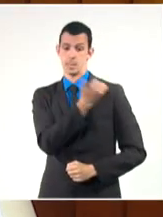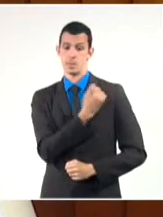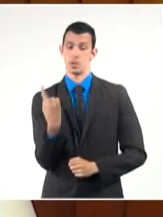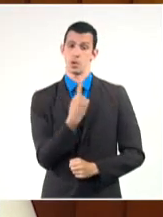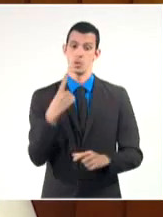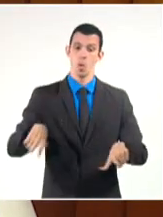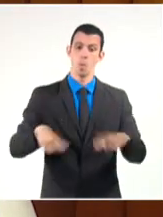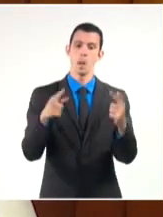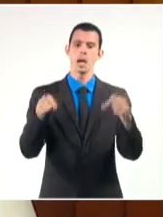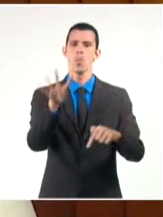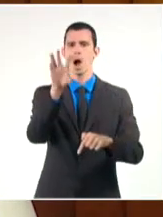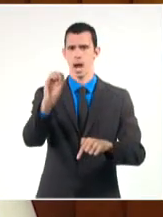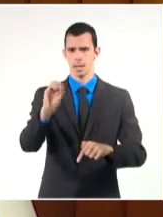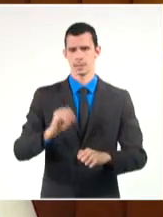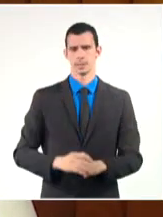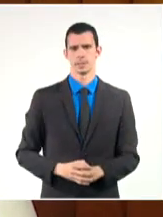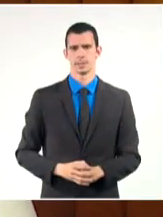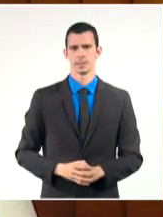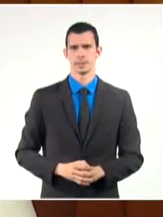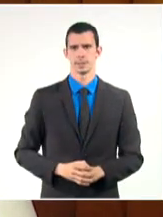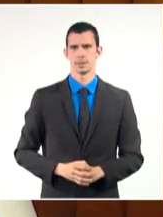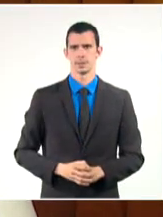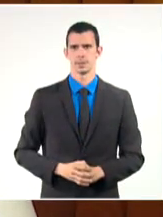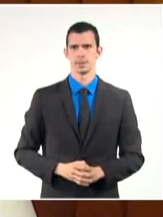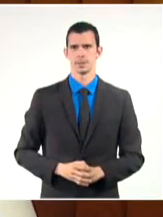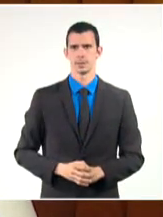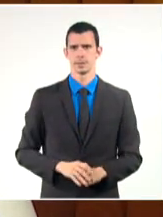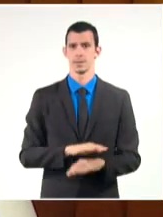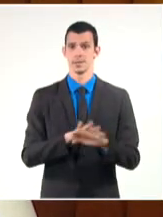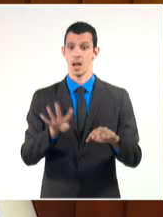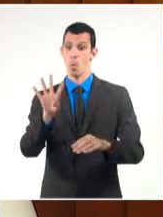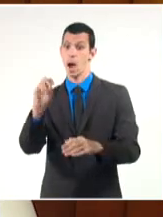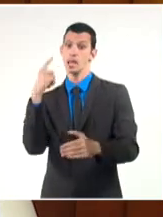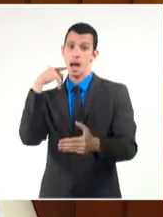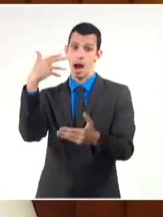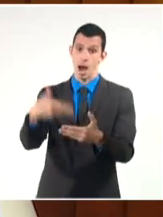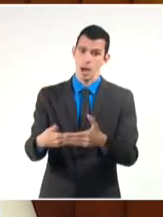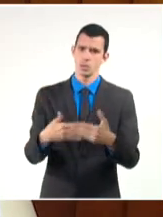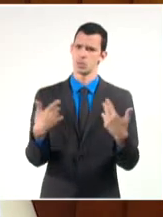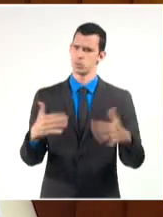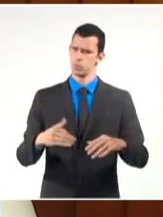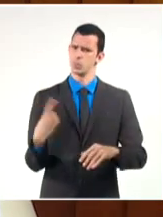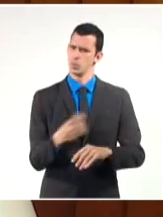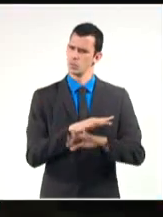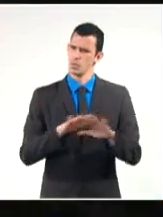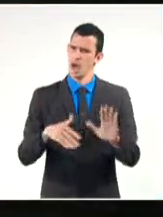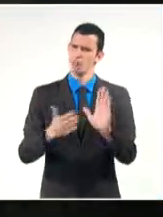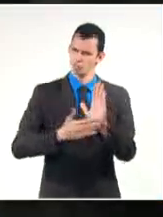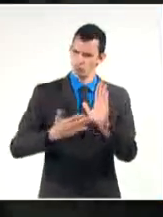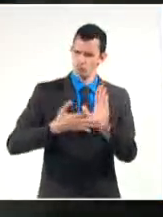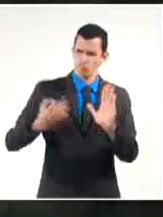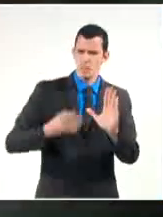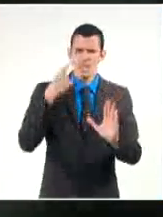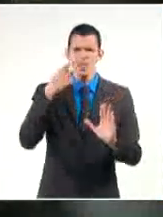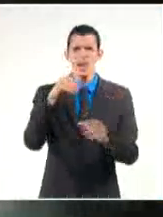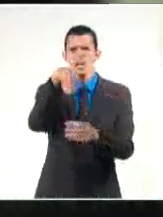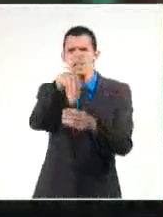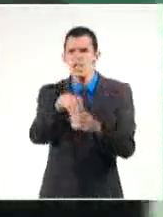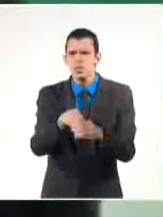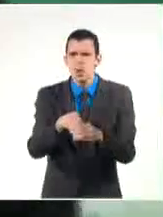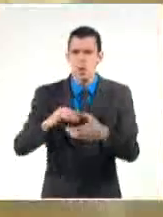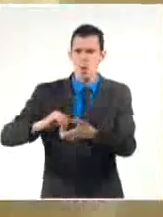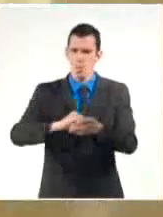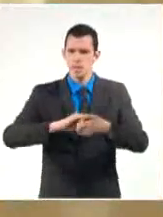del centro, y en los cuales han ocurrido hechos en los cuales se ha demostrado la unidad, me viene a la mente,